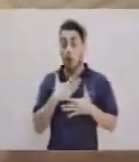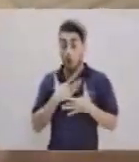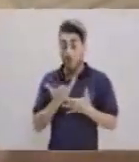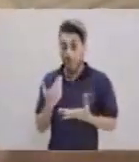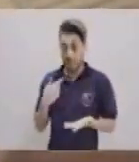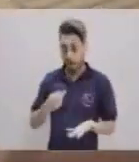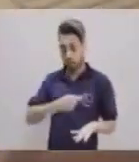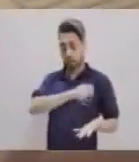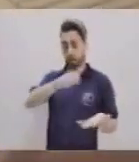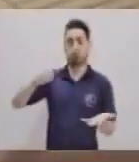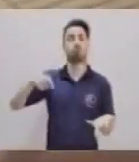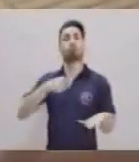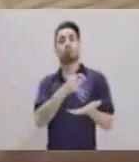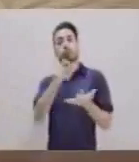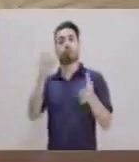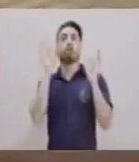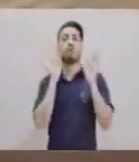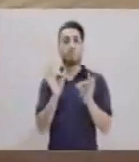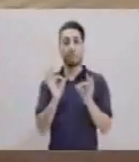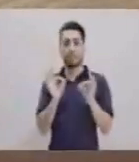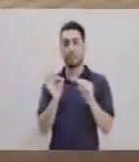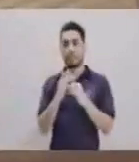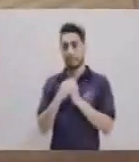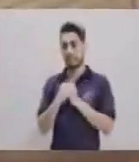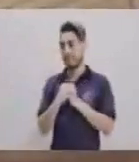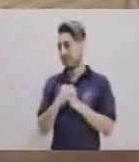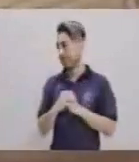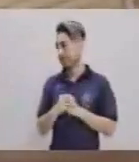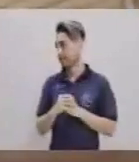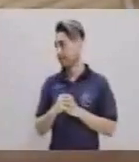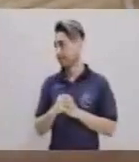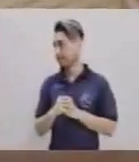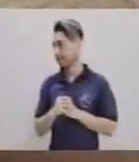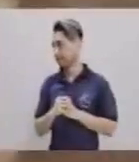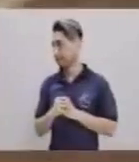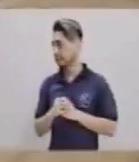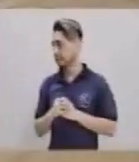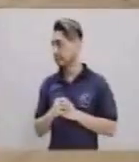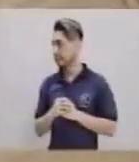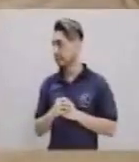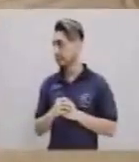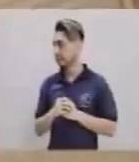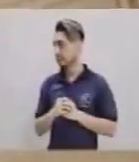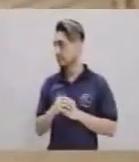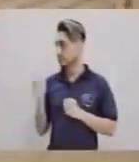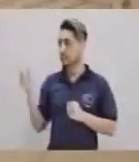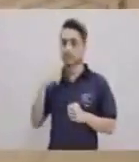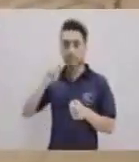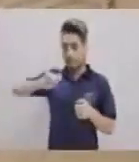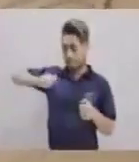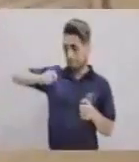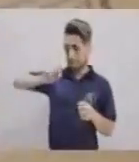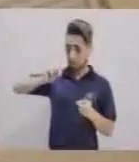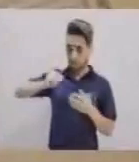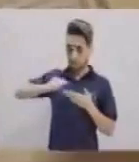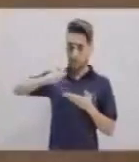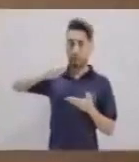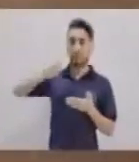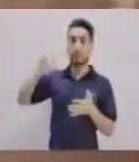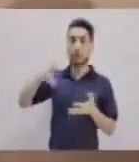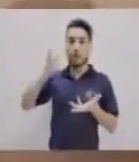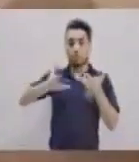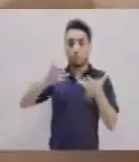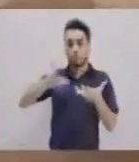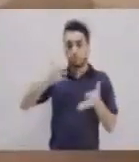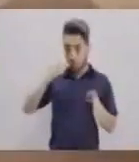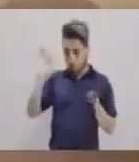que mencionábamos hace un momento, ¿verdad? Entonces aquí a lo mejor voy necesitando un poco más de temperatura, ¿verdad? Para